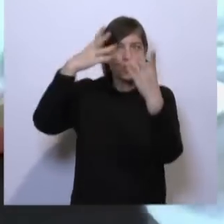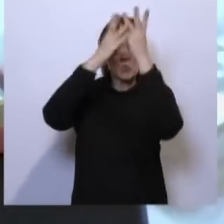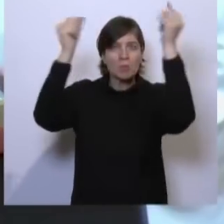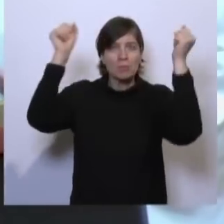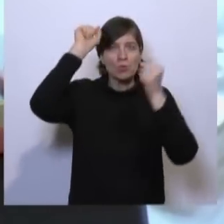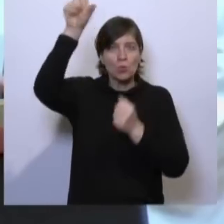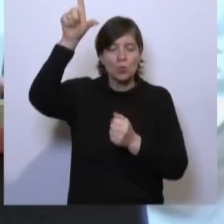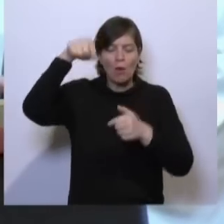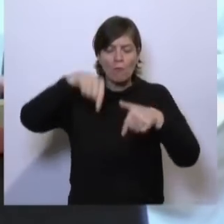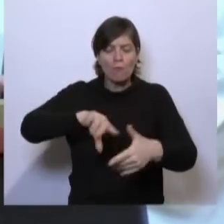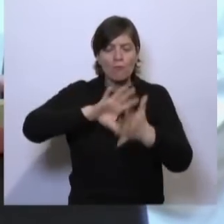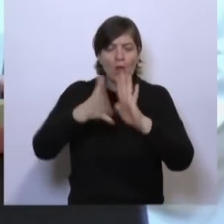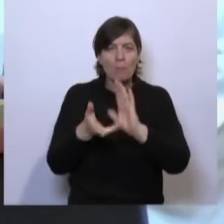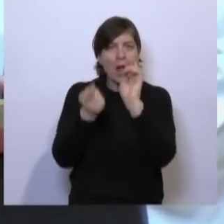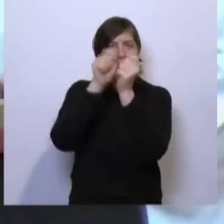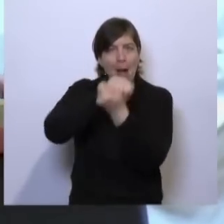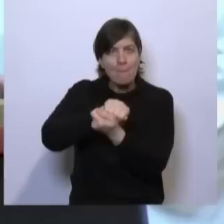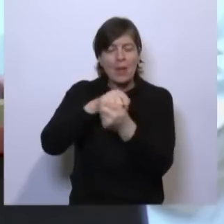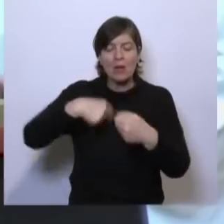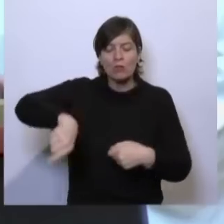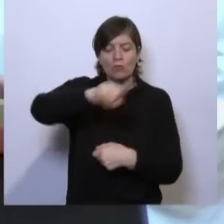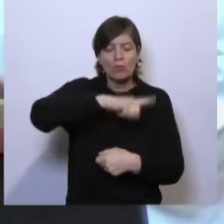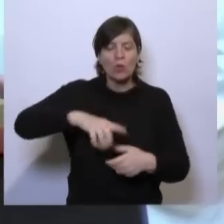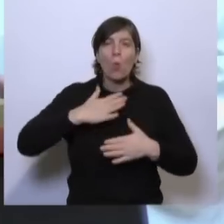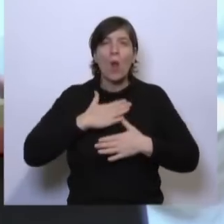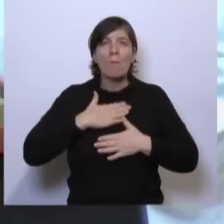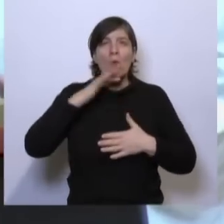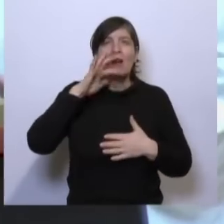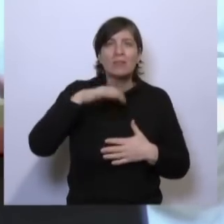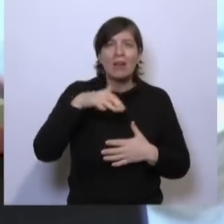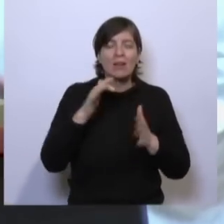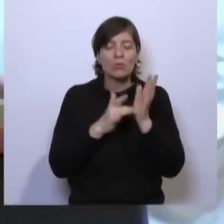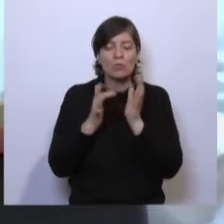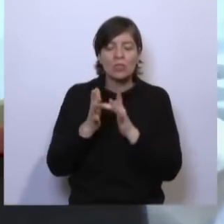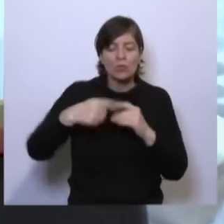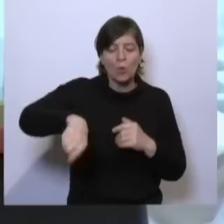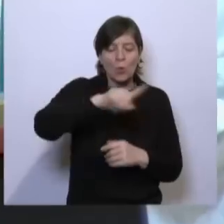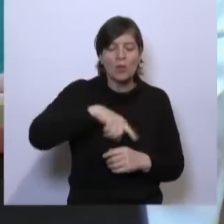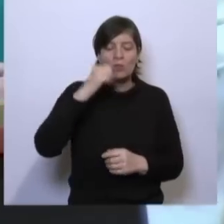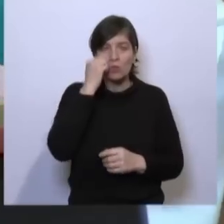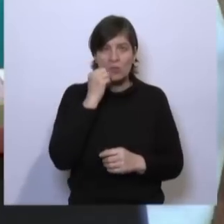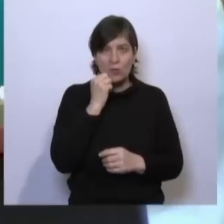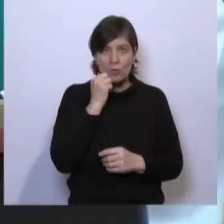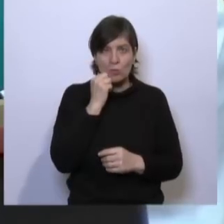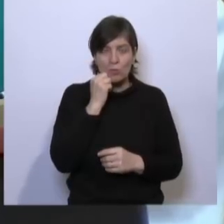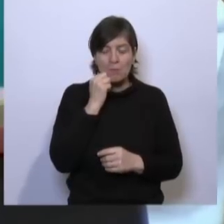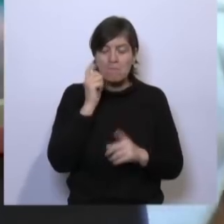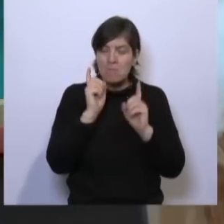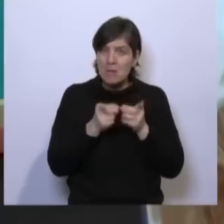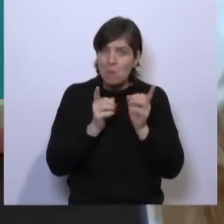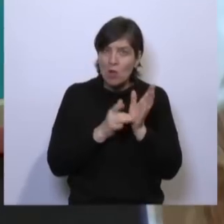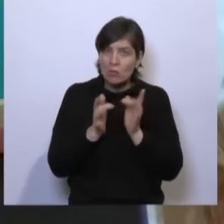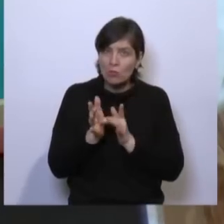Espíritu, de manera que se conviertan para nosotros en el cuerpo y la sangre de Jesucristo nuestro Señor. Él